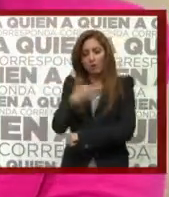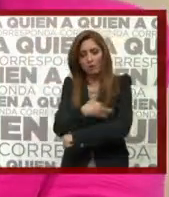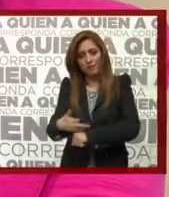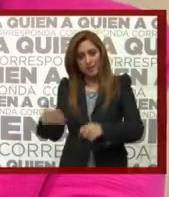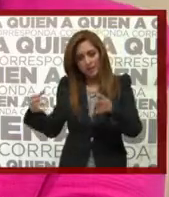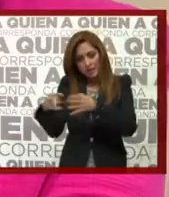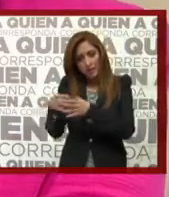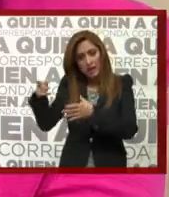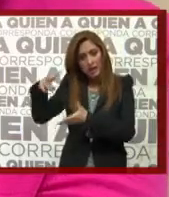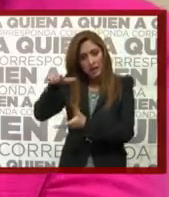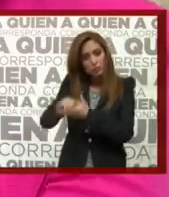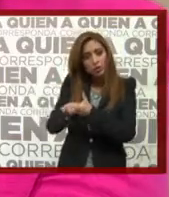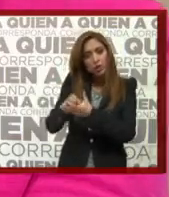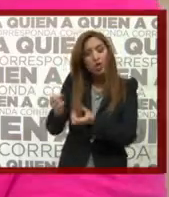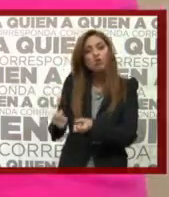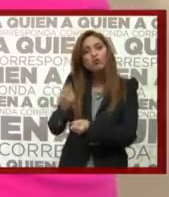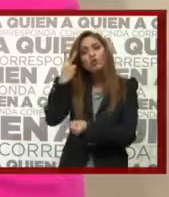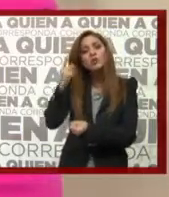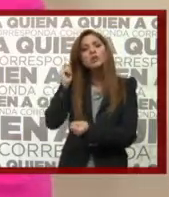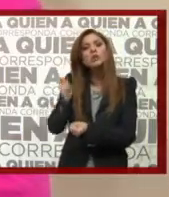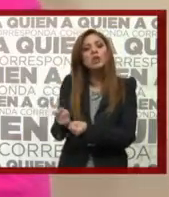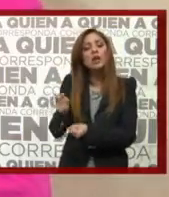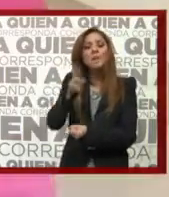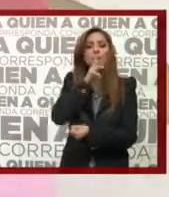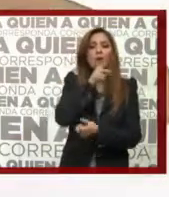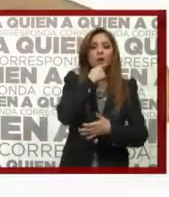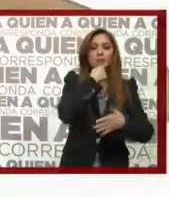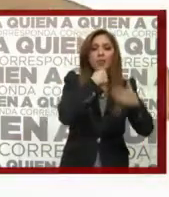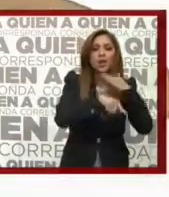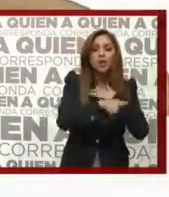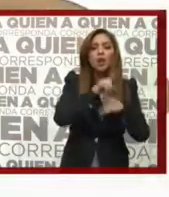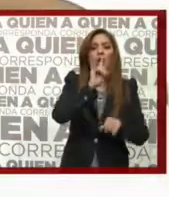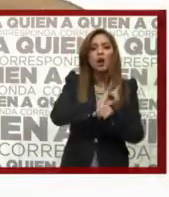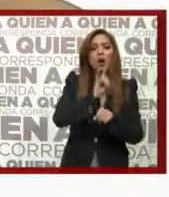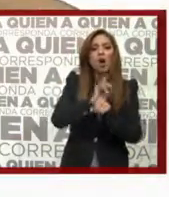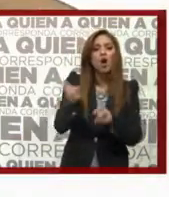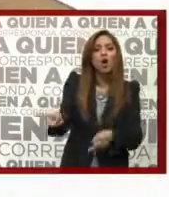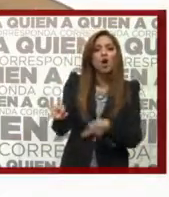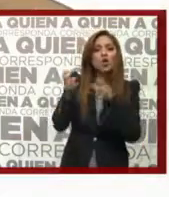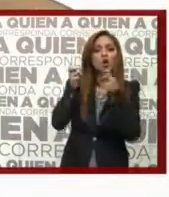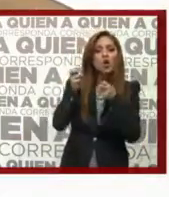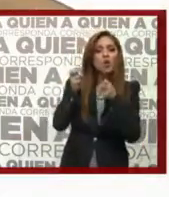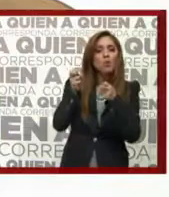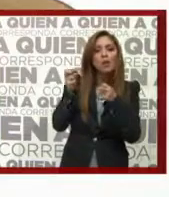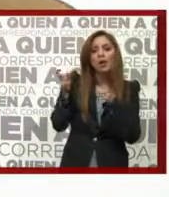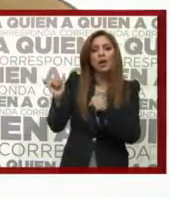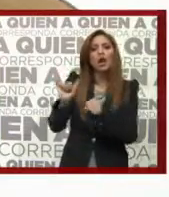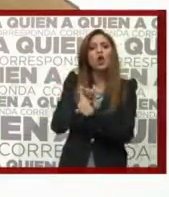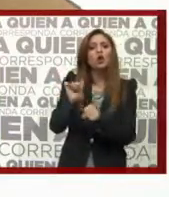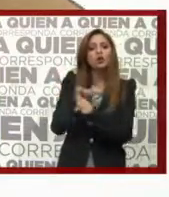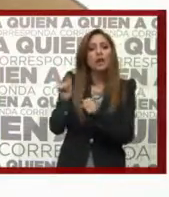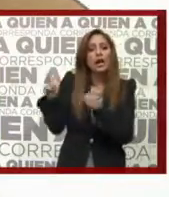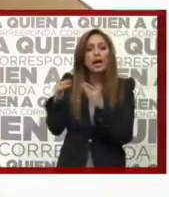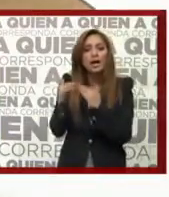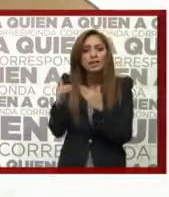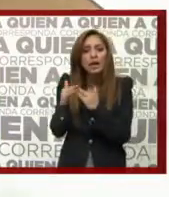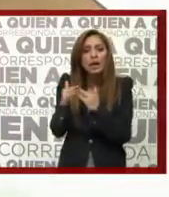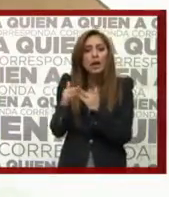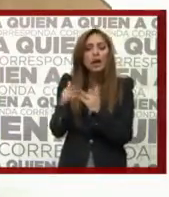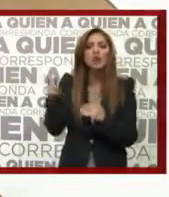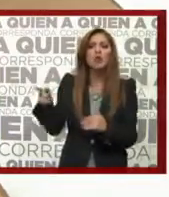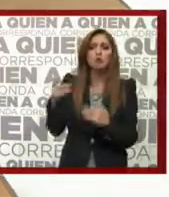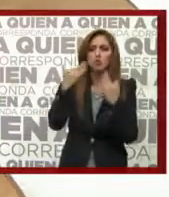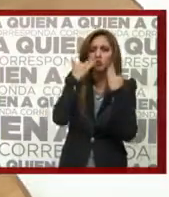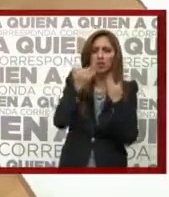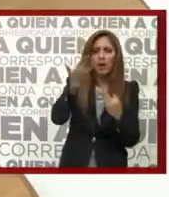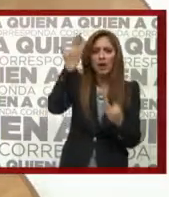se enoja con su esposa y lo que hace es que va y la denuncia de robo, del robo del coche que era de la casa. Ajá. Y ella logra demostrar que él